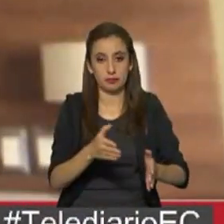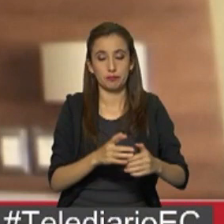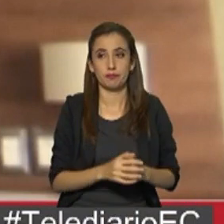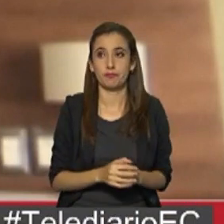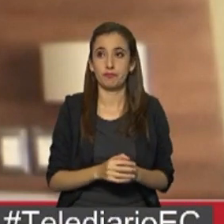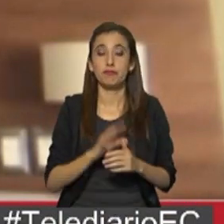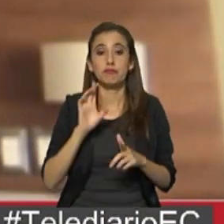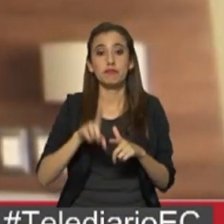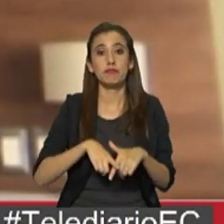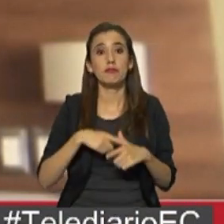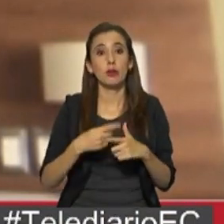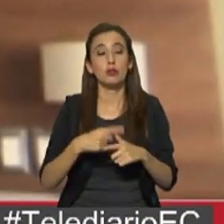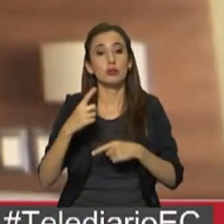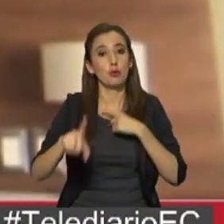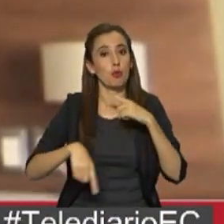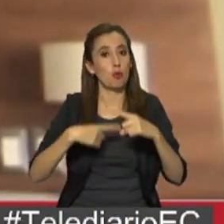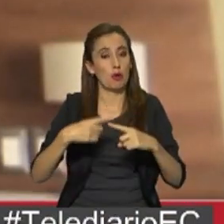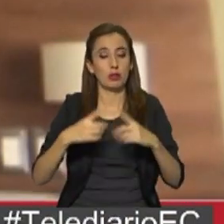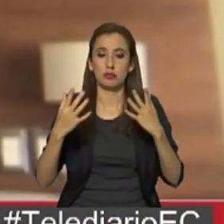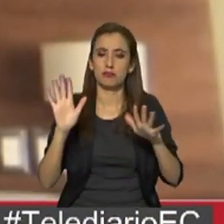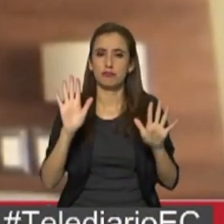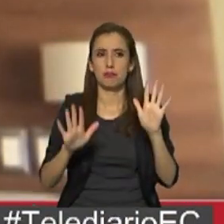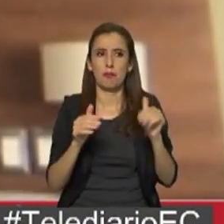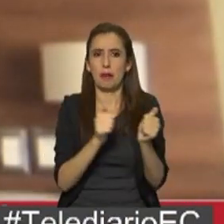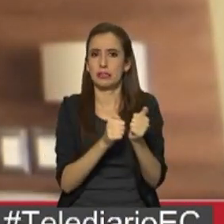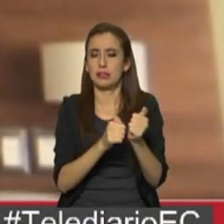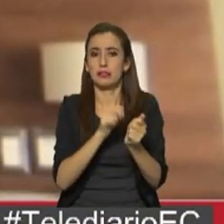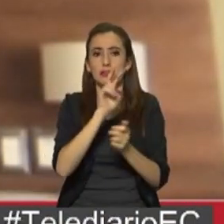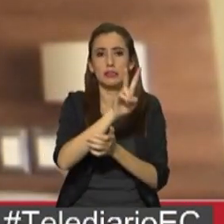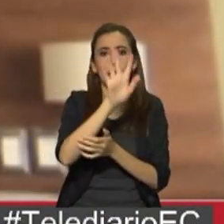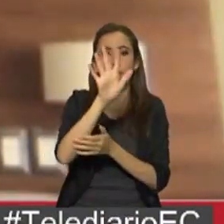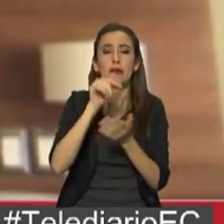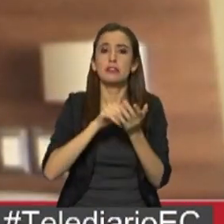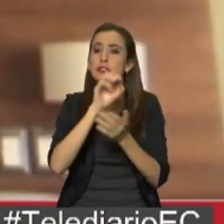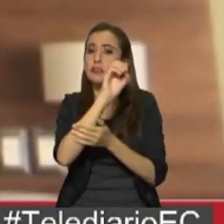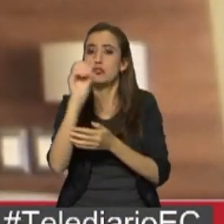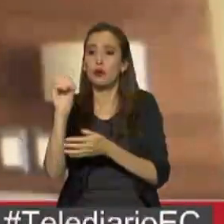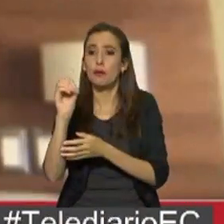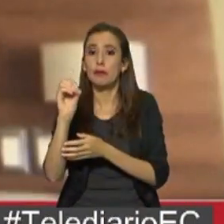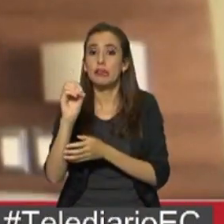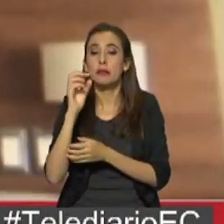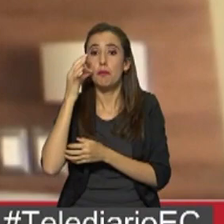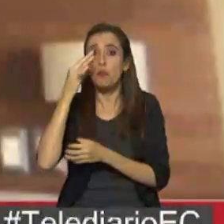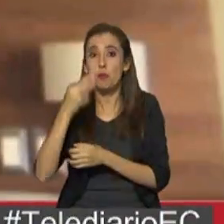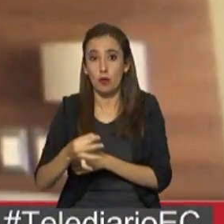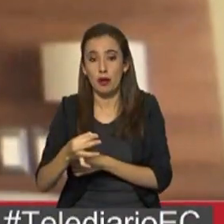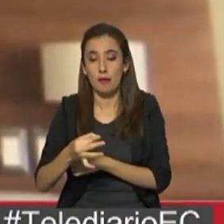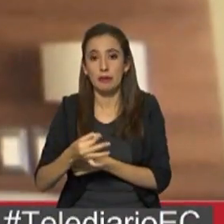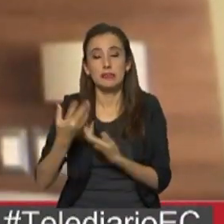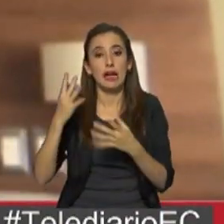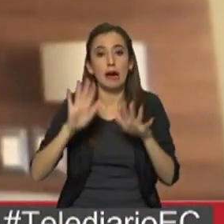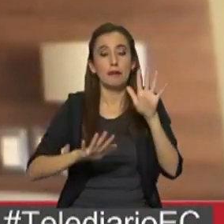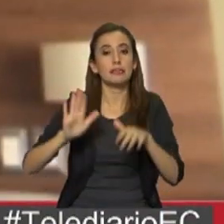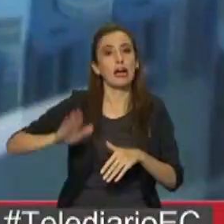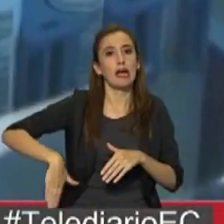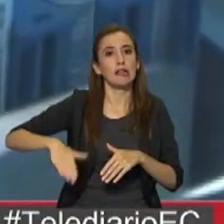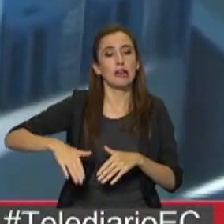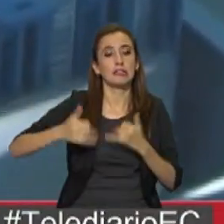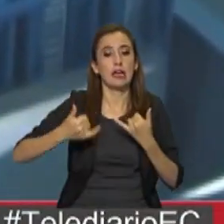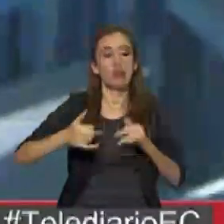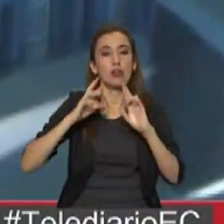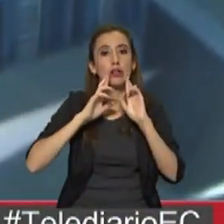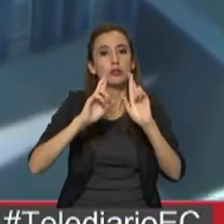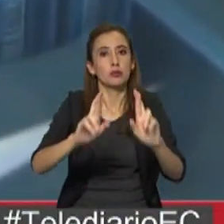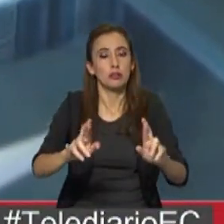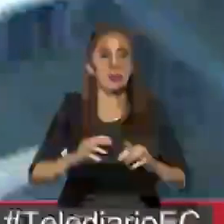entonces si yo tengo cerca de 25 mil pruebas de hechas hay un retraso de cerca de 9.000 pruebas de este momento en